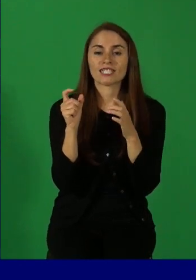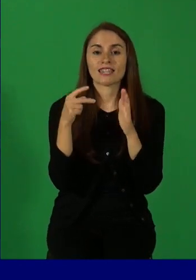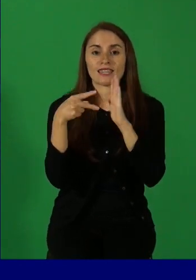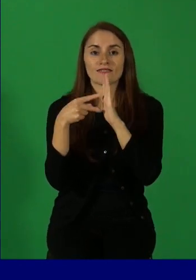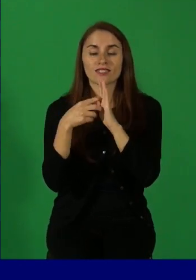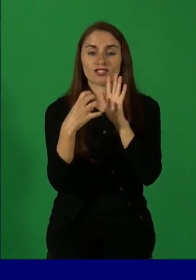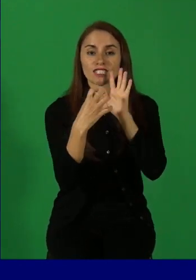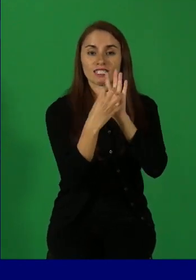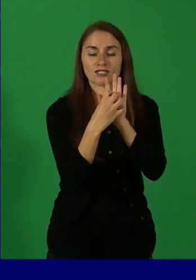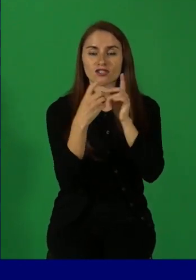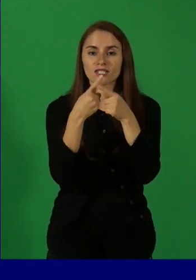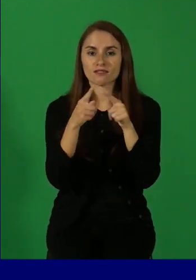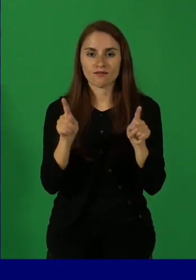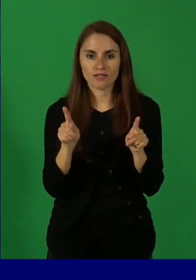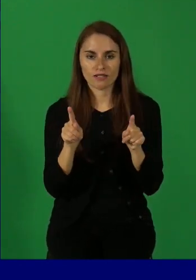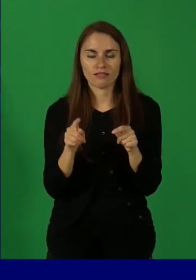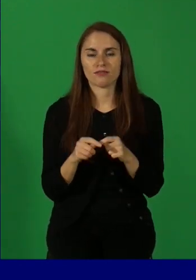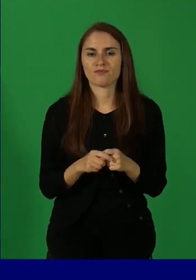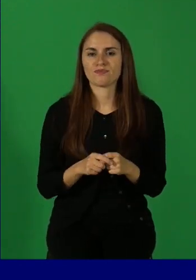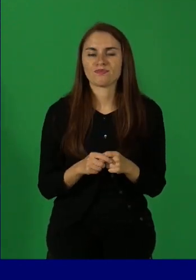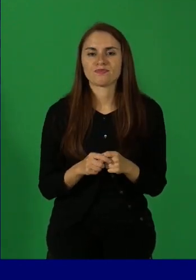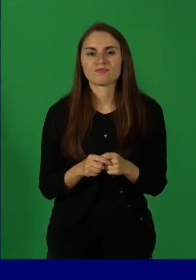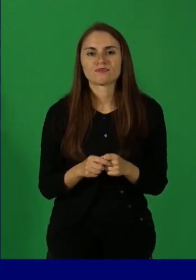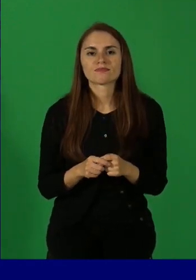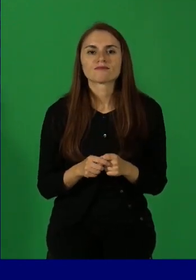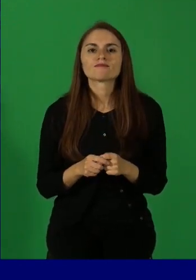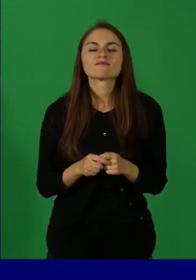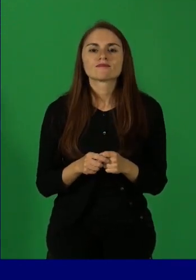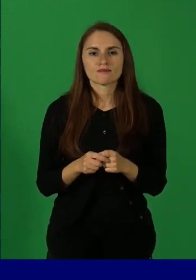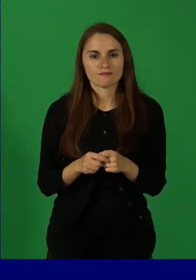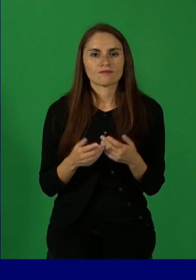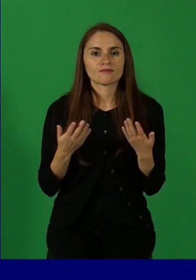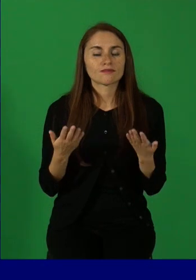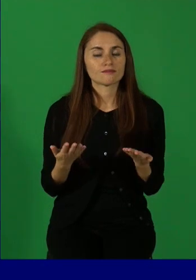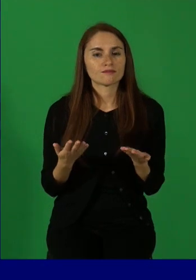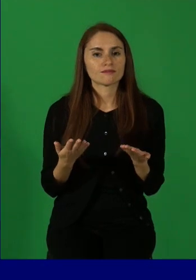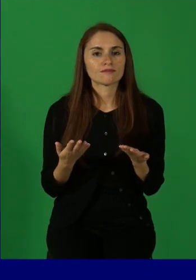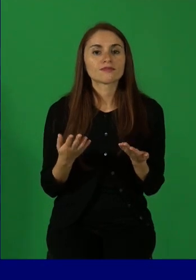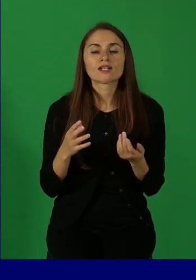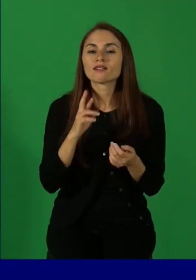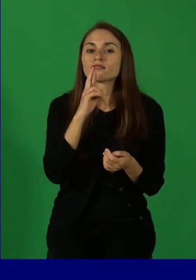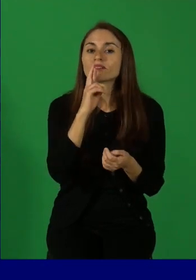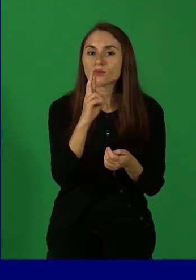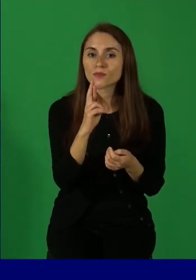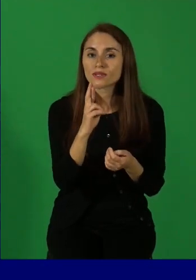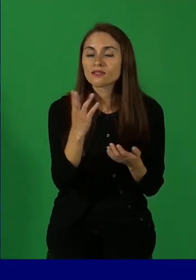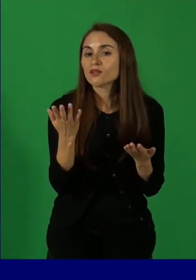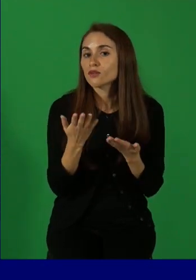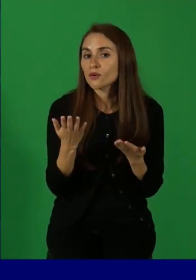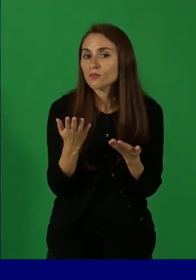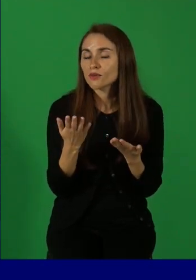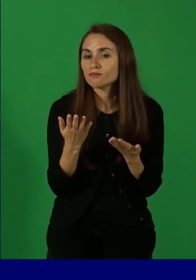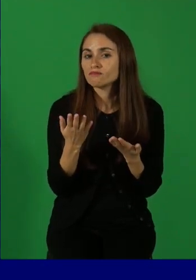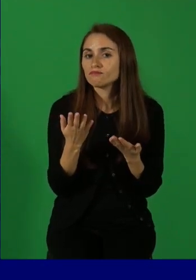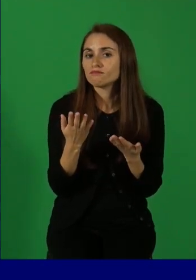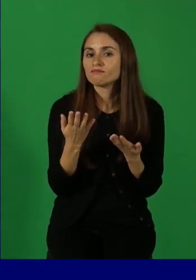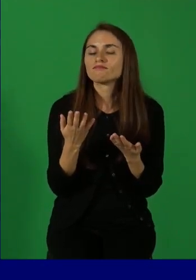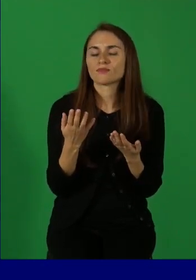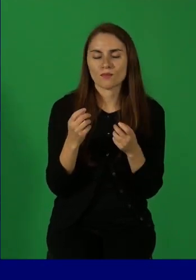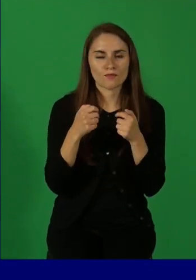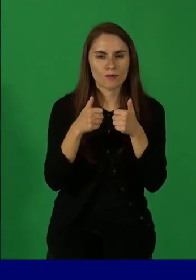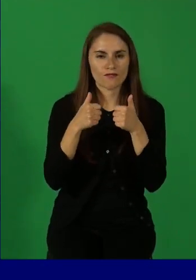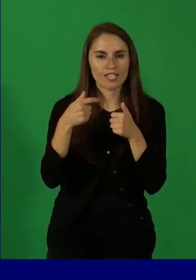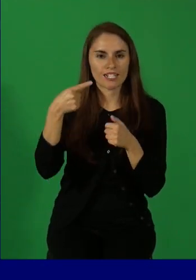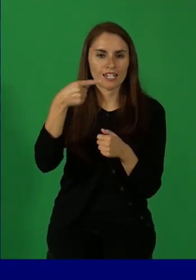dividiendo signos diferentes, números con signos diferentes. Entonces, nuestro resultado por consiguiente, ¿cómo va a ser? Muy